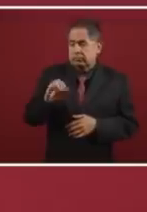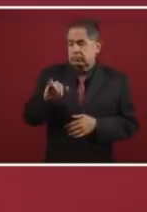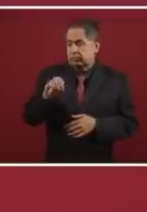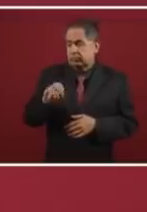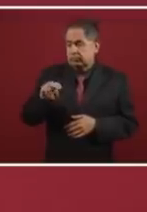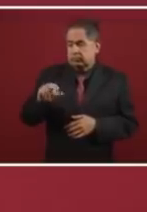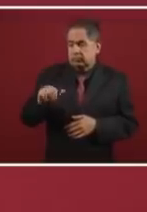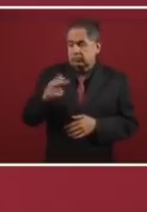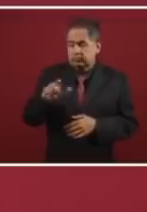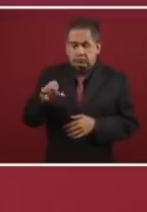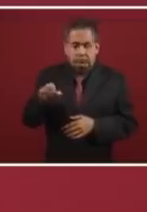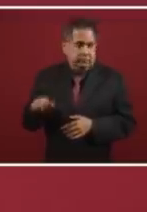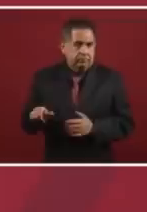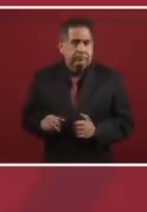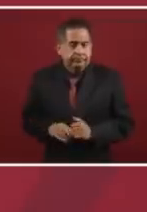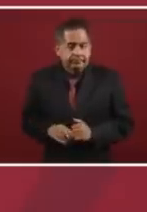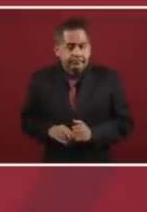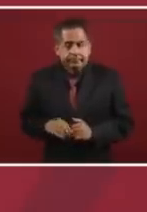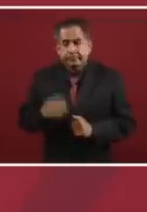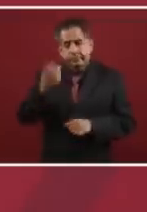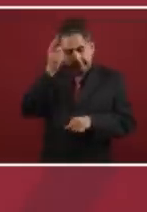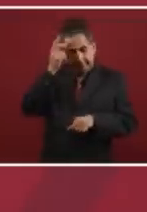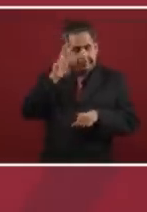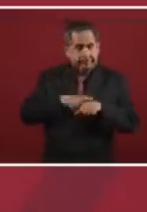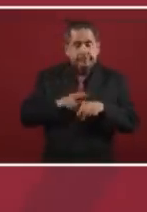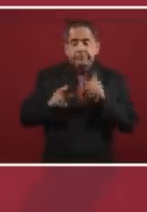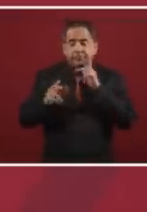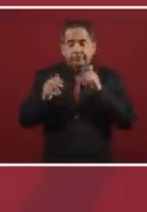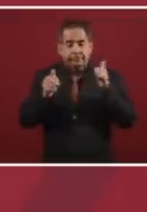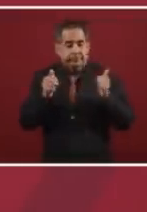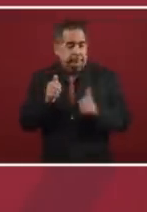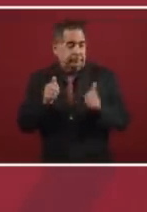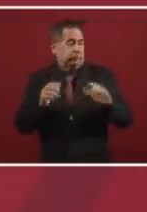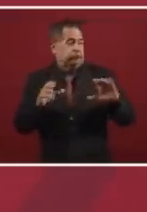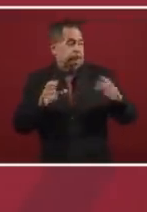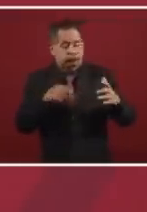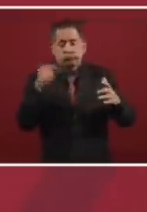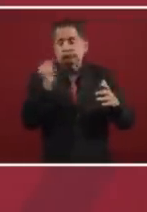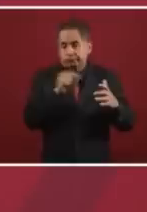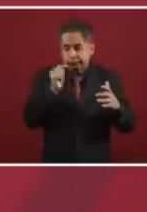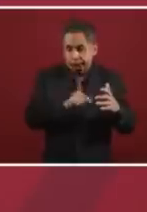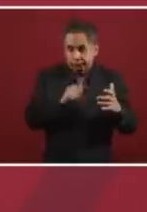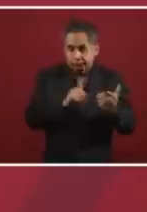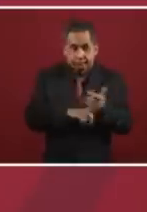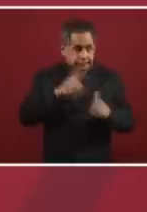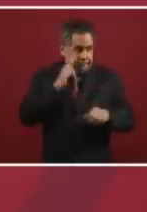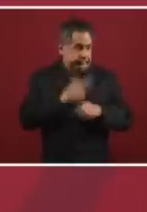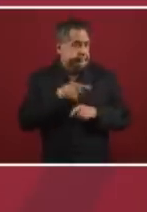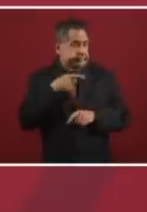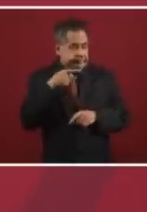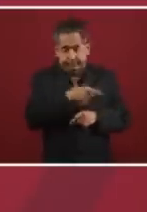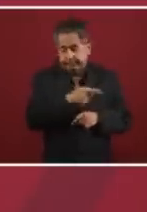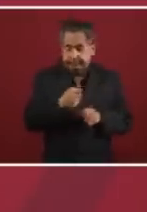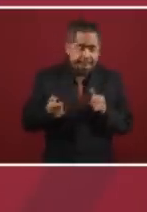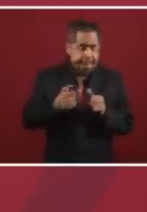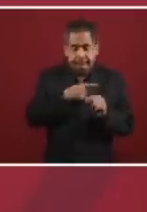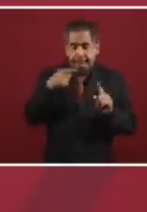y el director del pp tiene como tarea principal